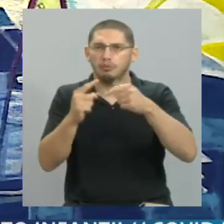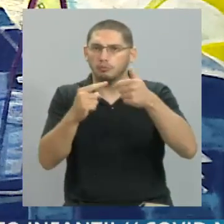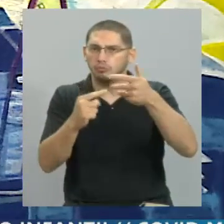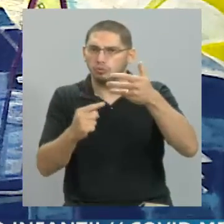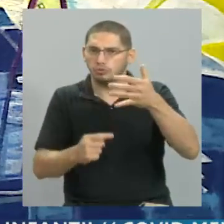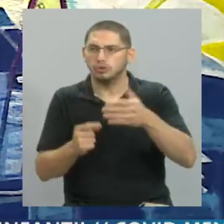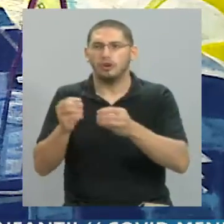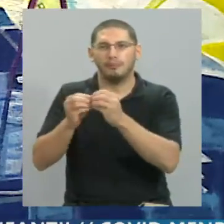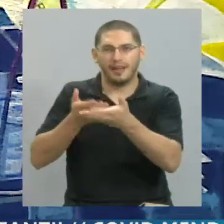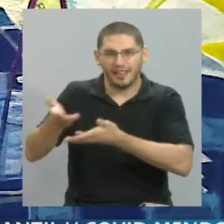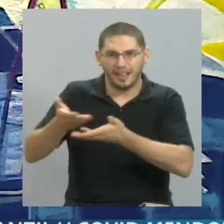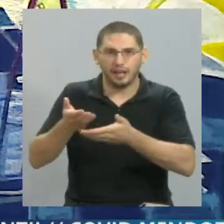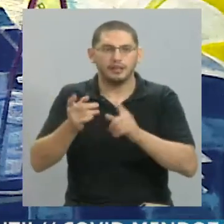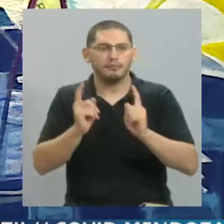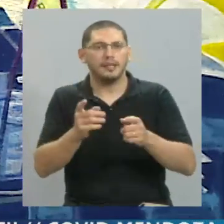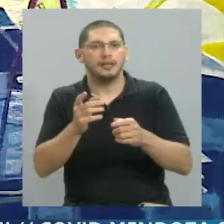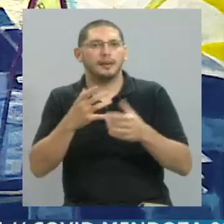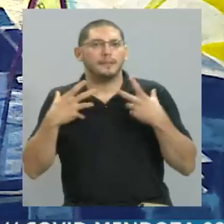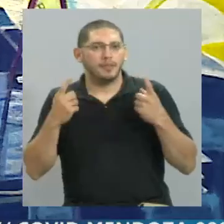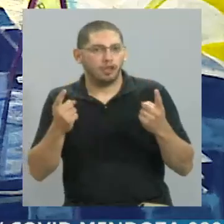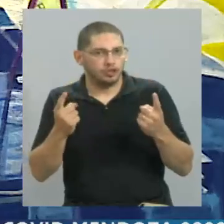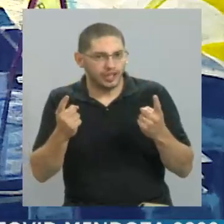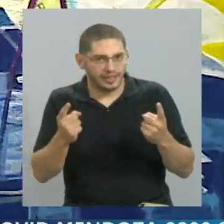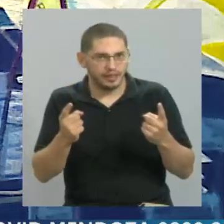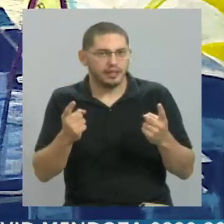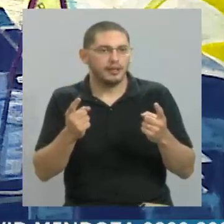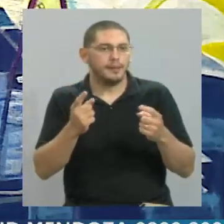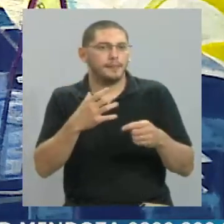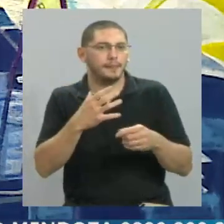que la maestra esté mucho más presente con cada alumno, cosa que con la conectividad no puede llegar a ser.